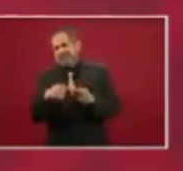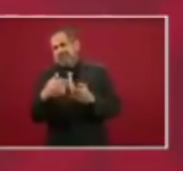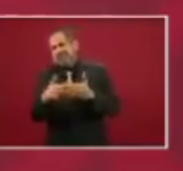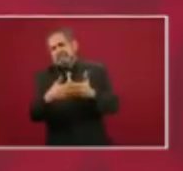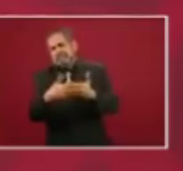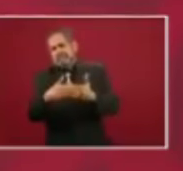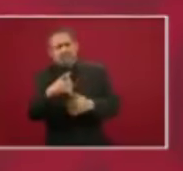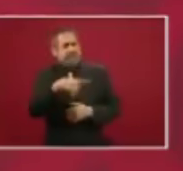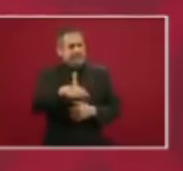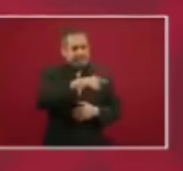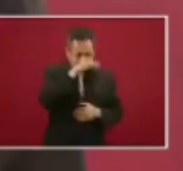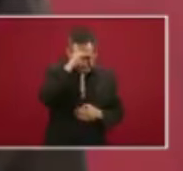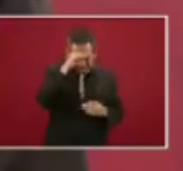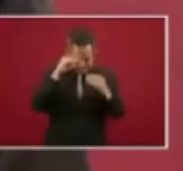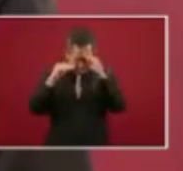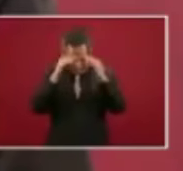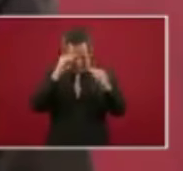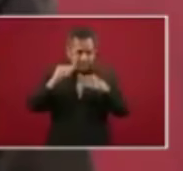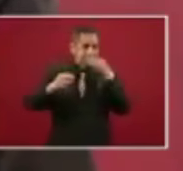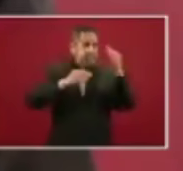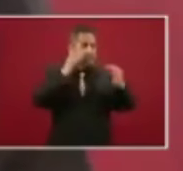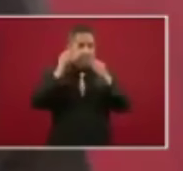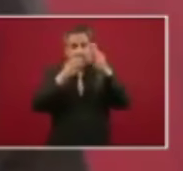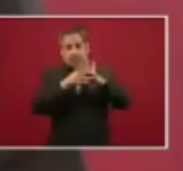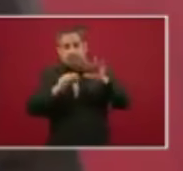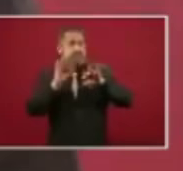Tienen tiempo para hacer campaña,